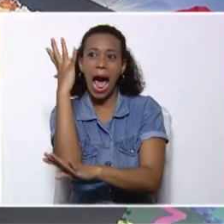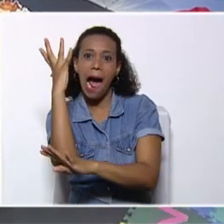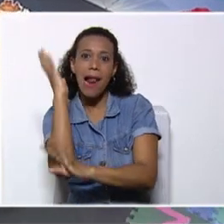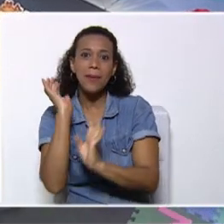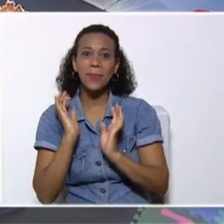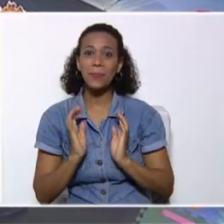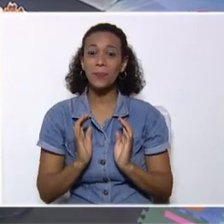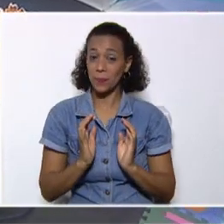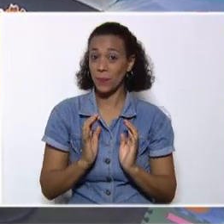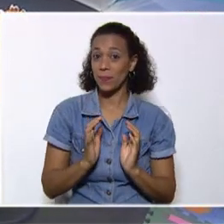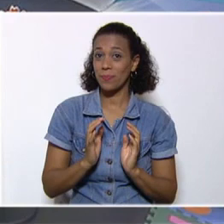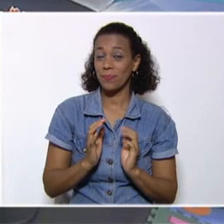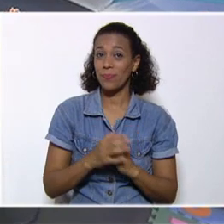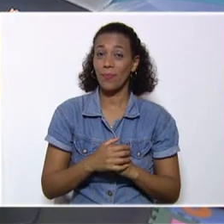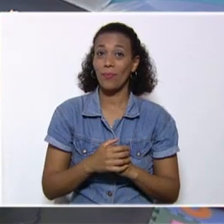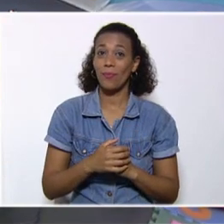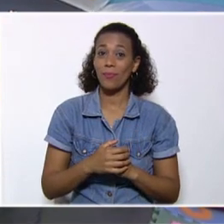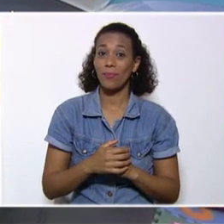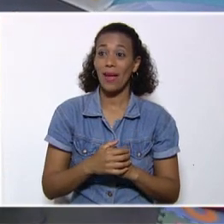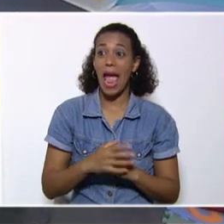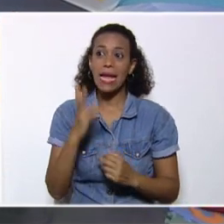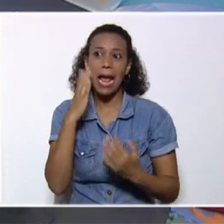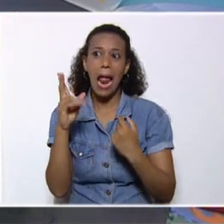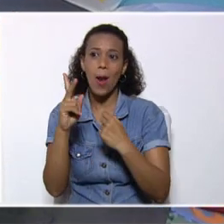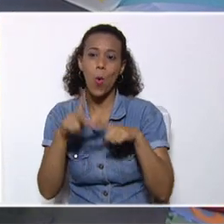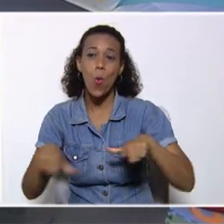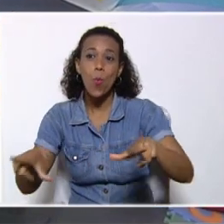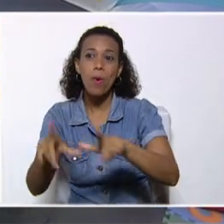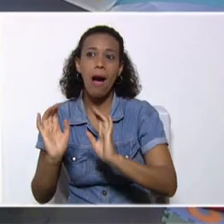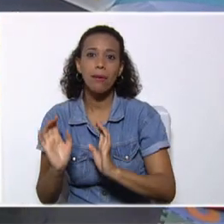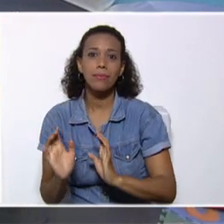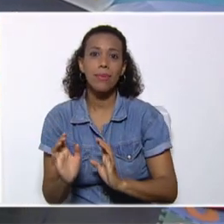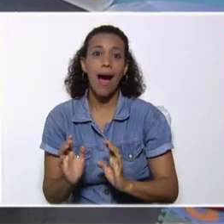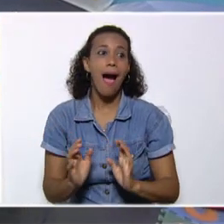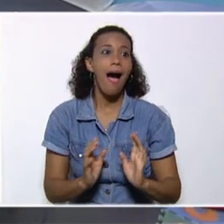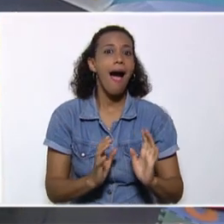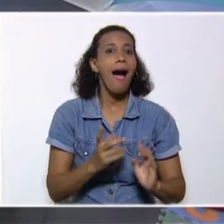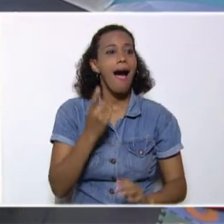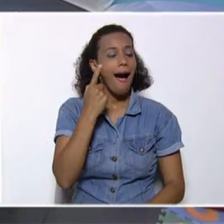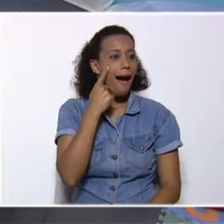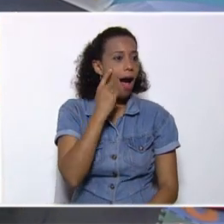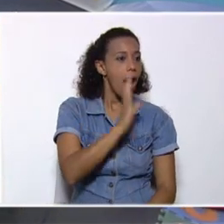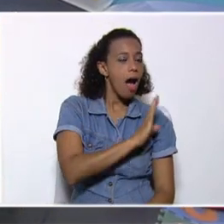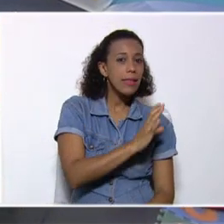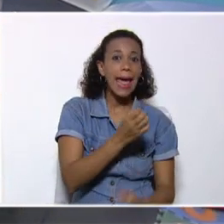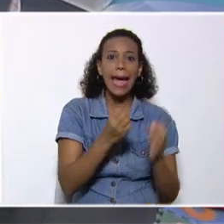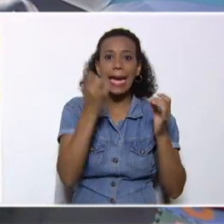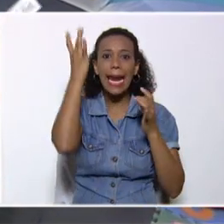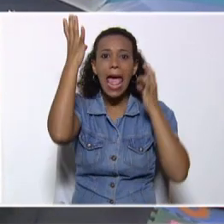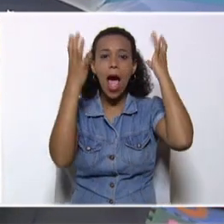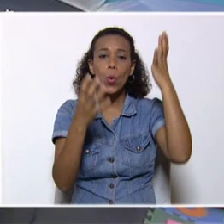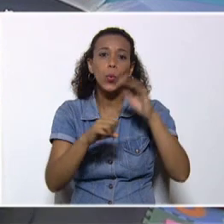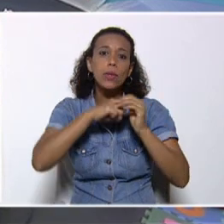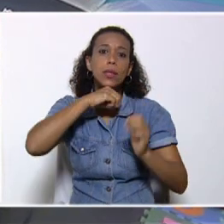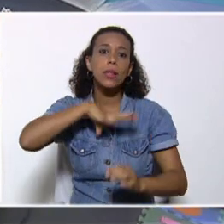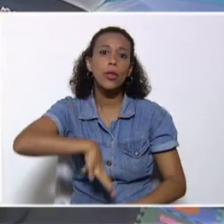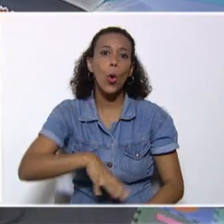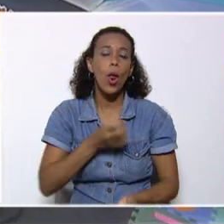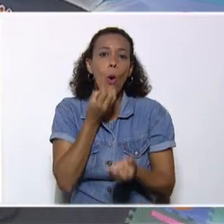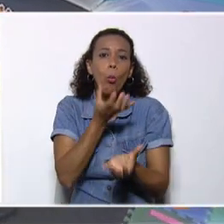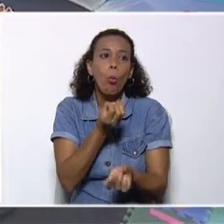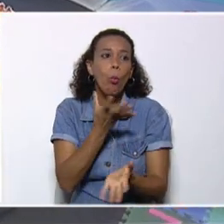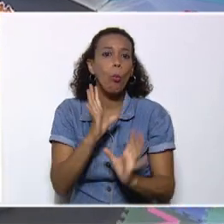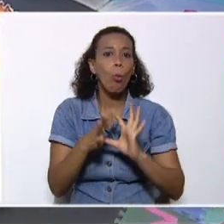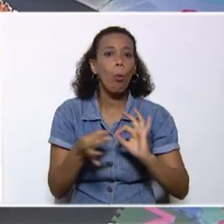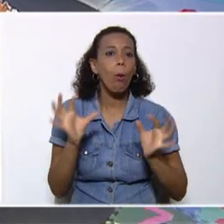árbol, en el patio, y así la niña y el niño tienen la oportunidad de construir una